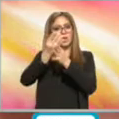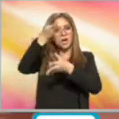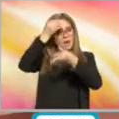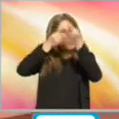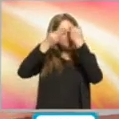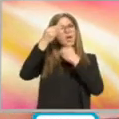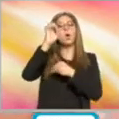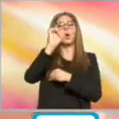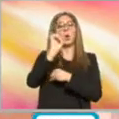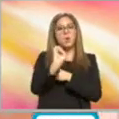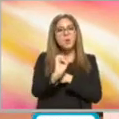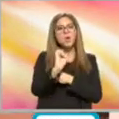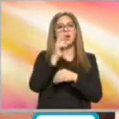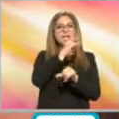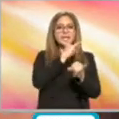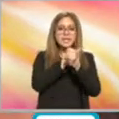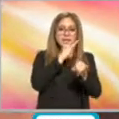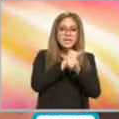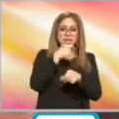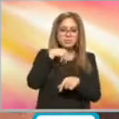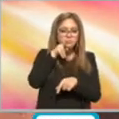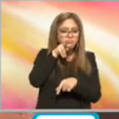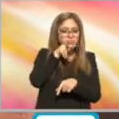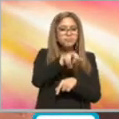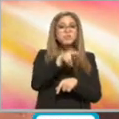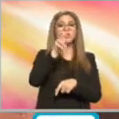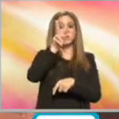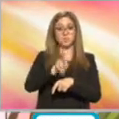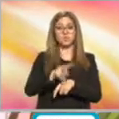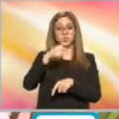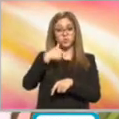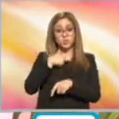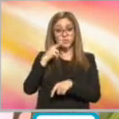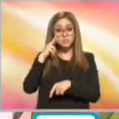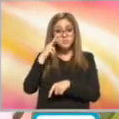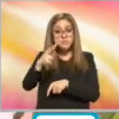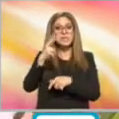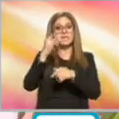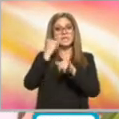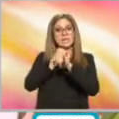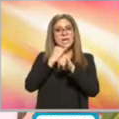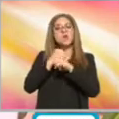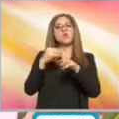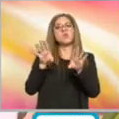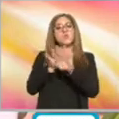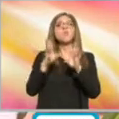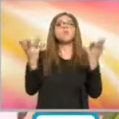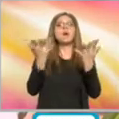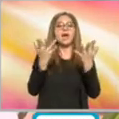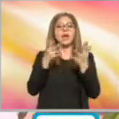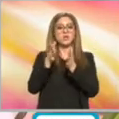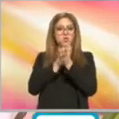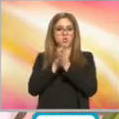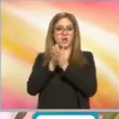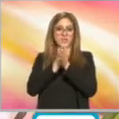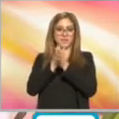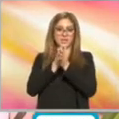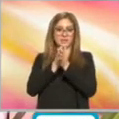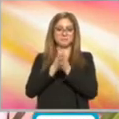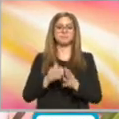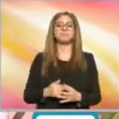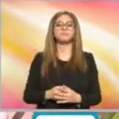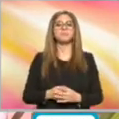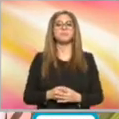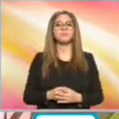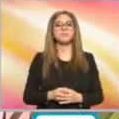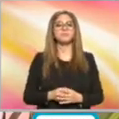documentarte otra vez. Vamos a internet. Yo estuve documentándome y hay procesos para hacer el chocolate. Muy bien. Pero aquí lo que